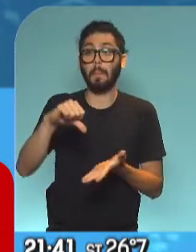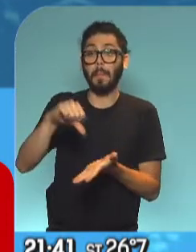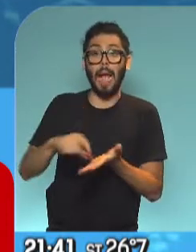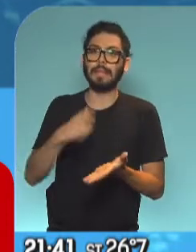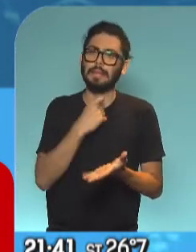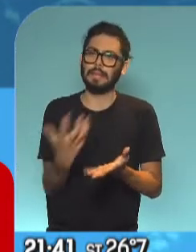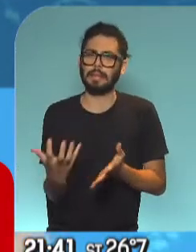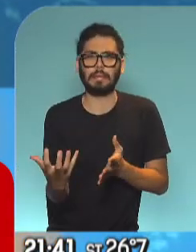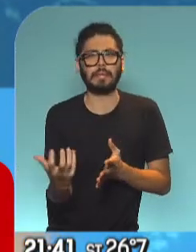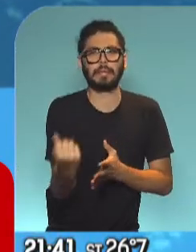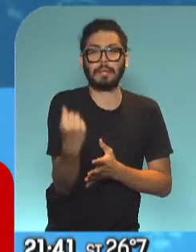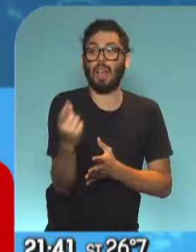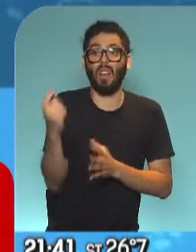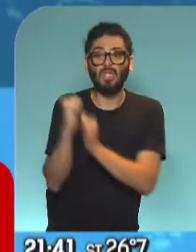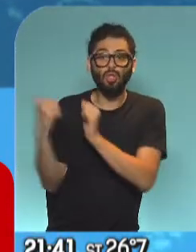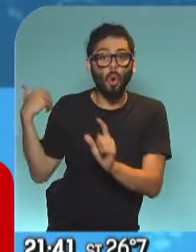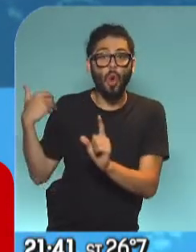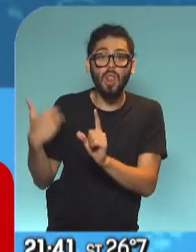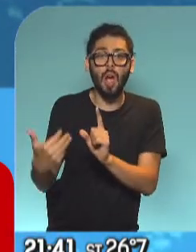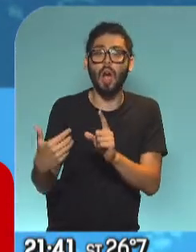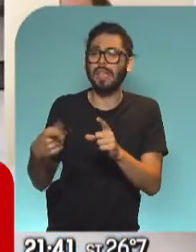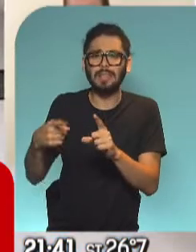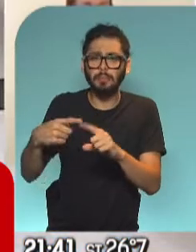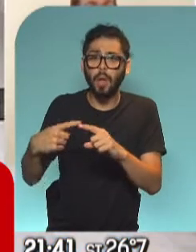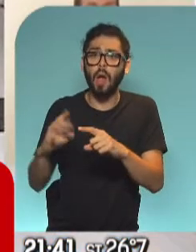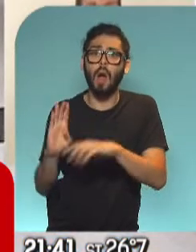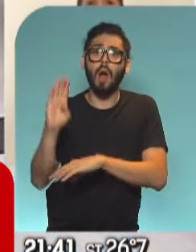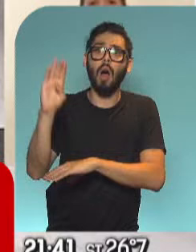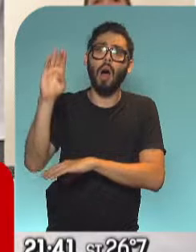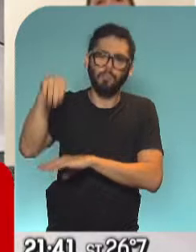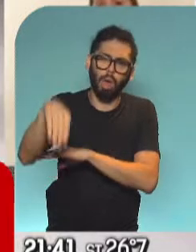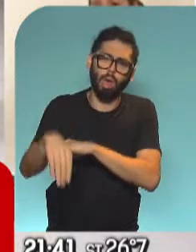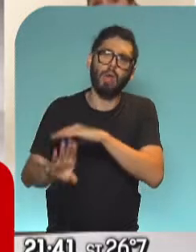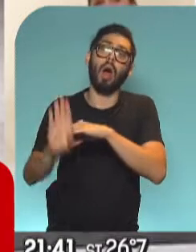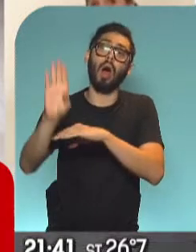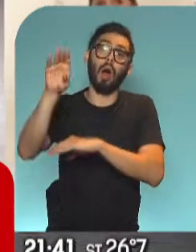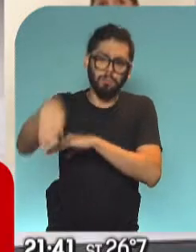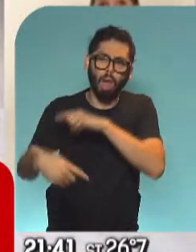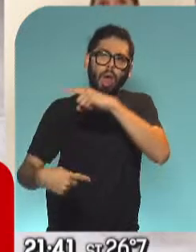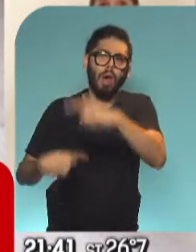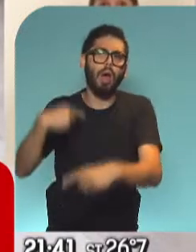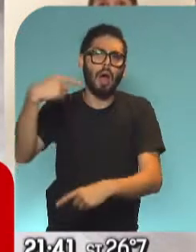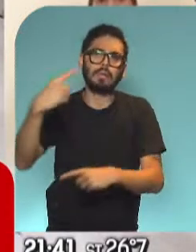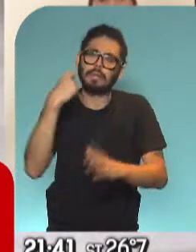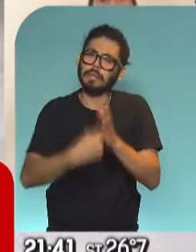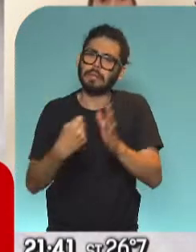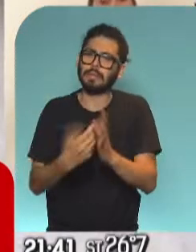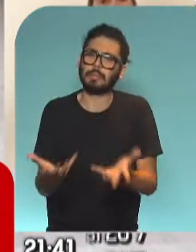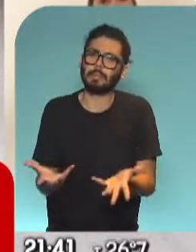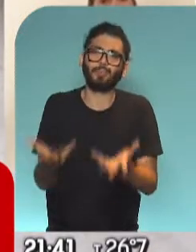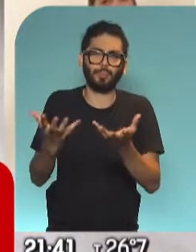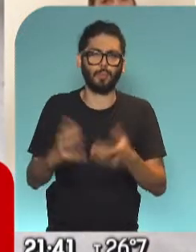what has been historically boom-bust cycles. La meta del gobierno es alcanzar un acuerdo de